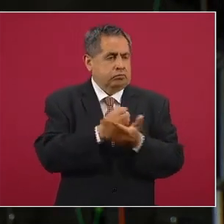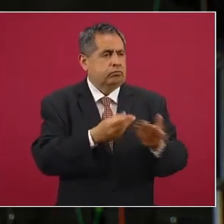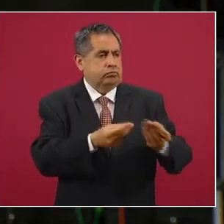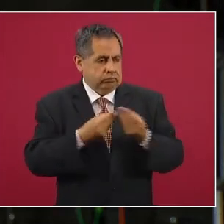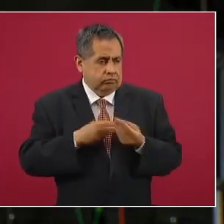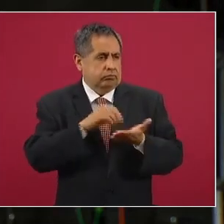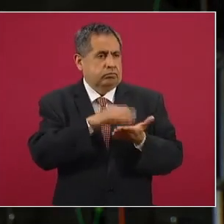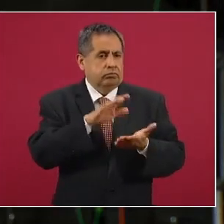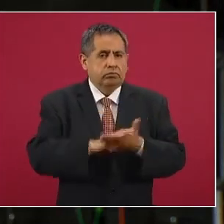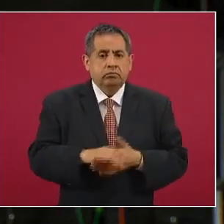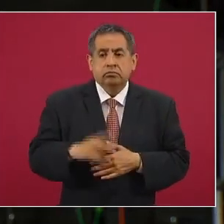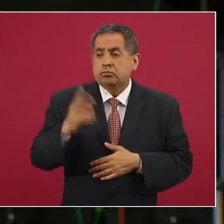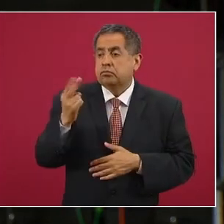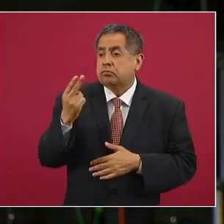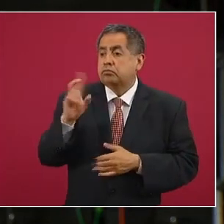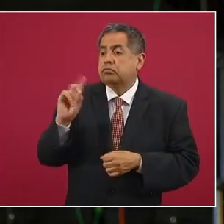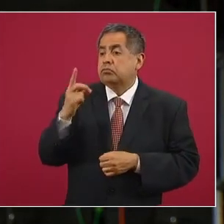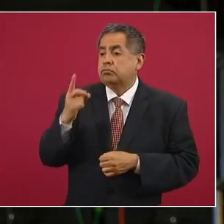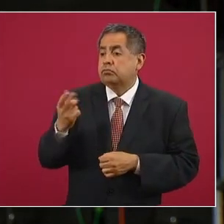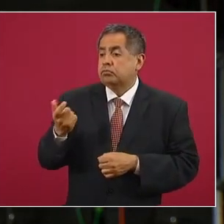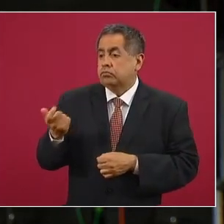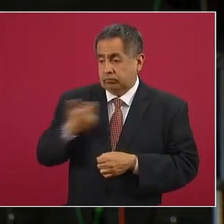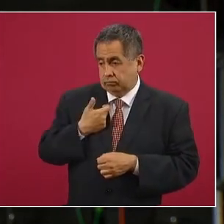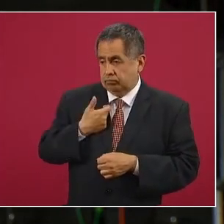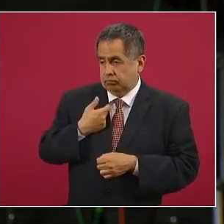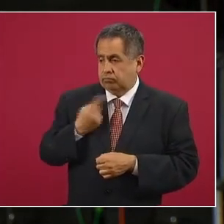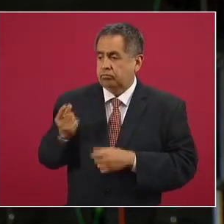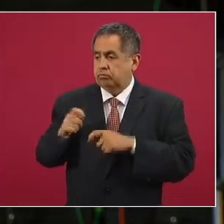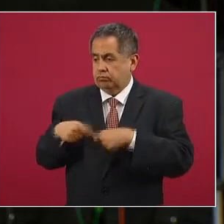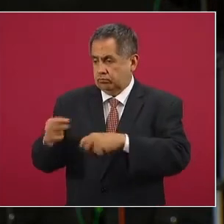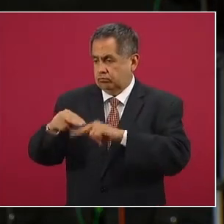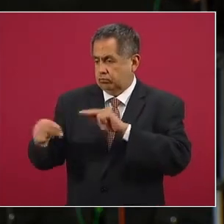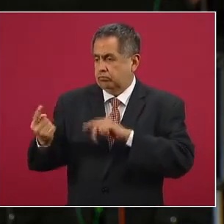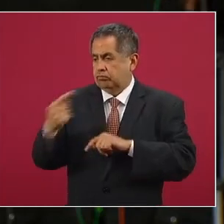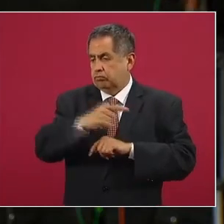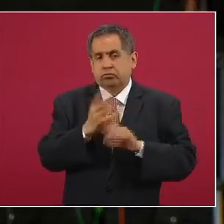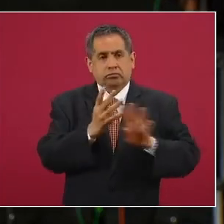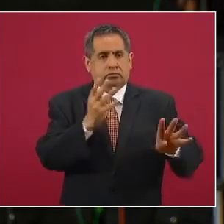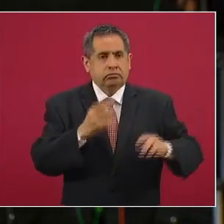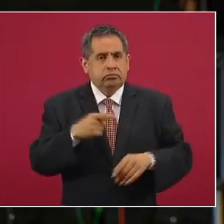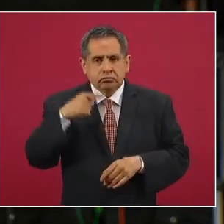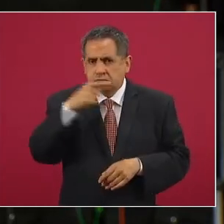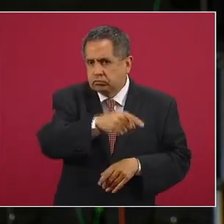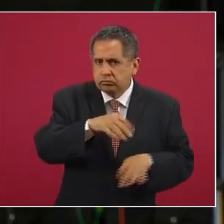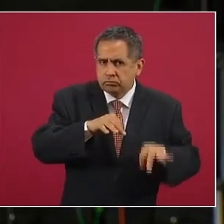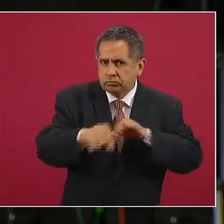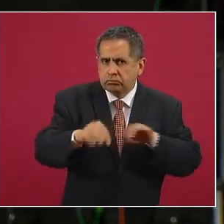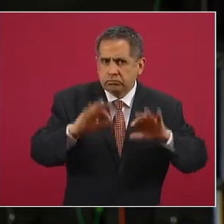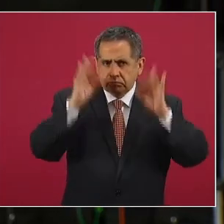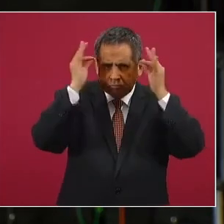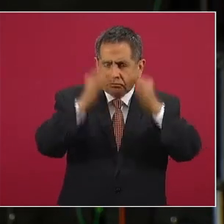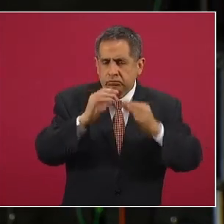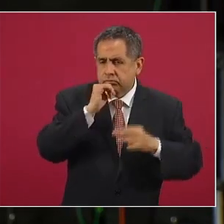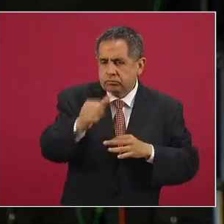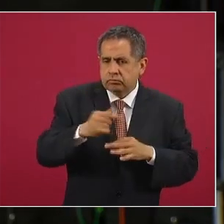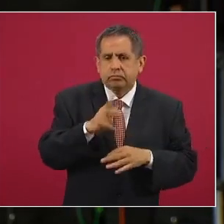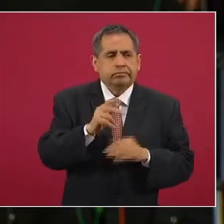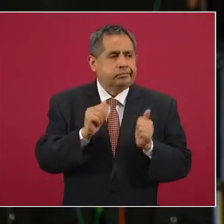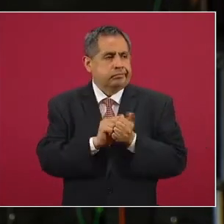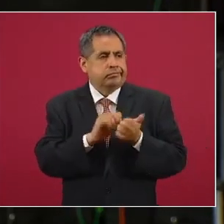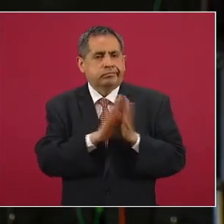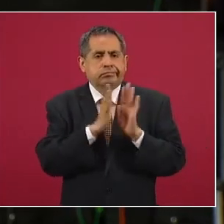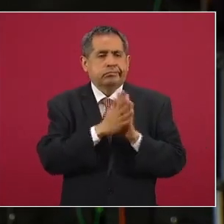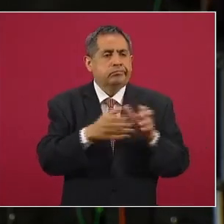vendidas en $25, porque por gente que no es empleada del consulado, pero sí tiene